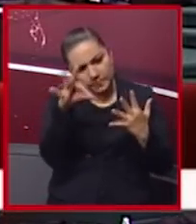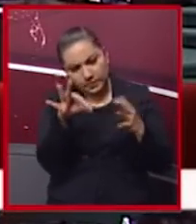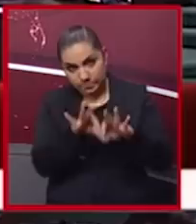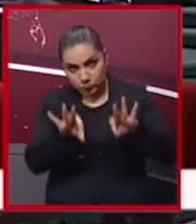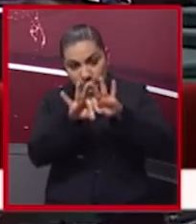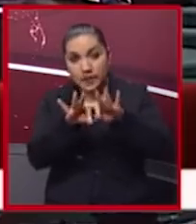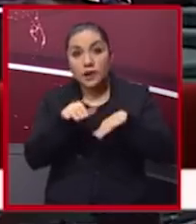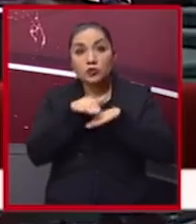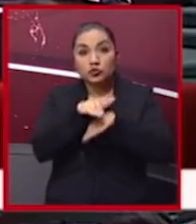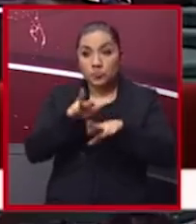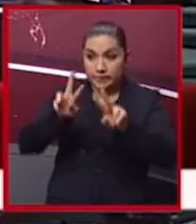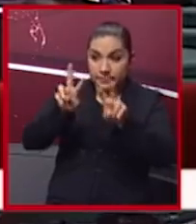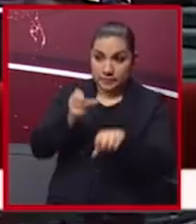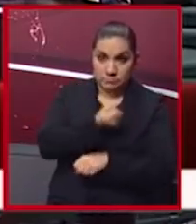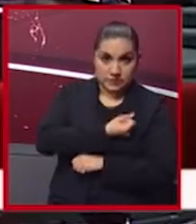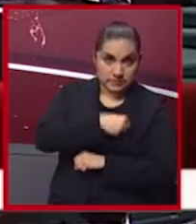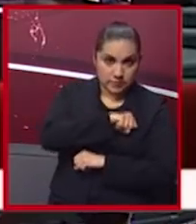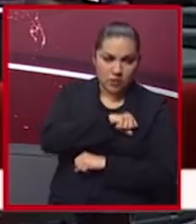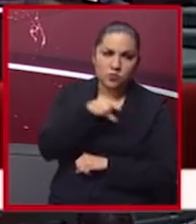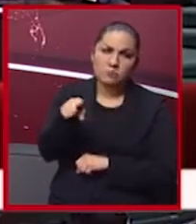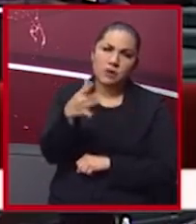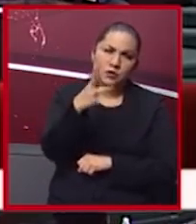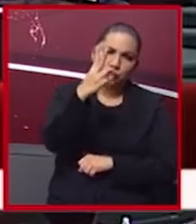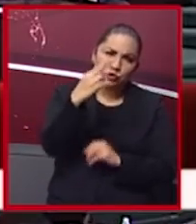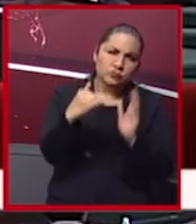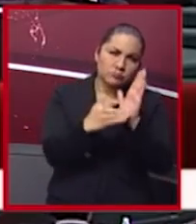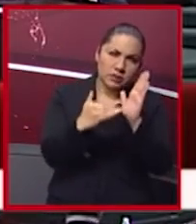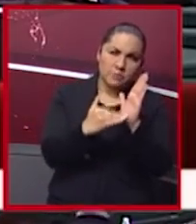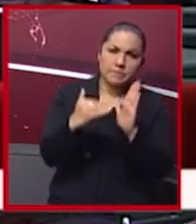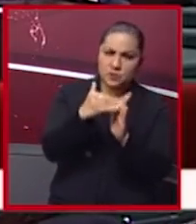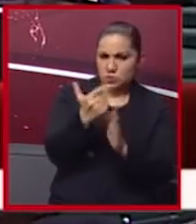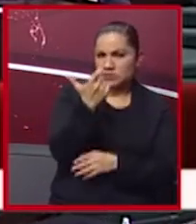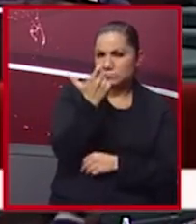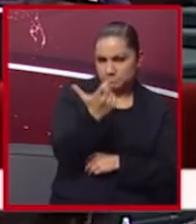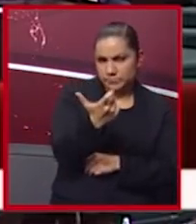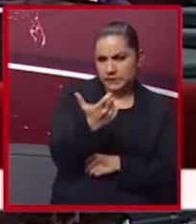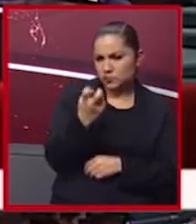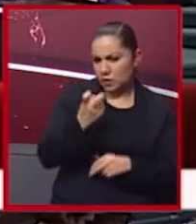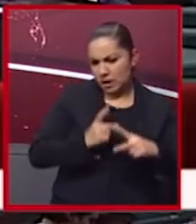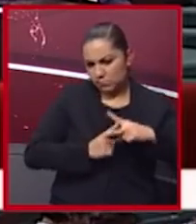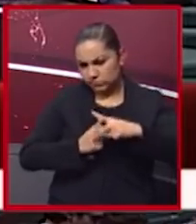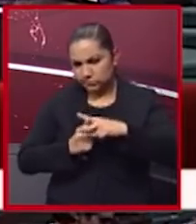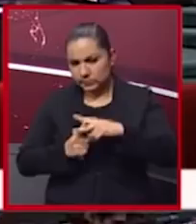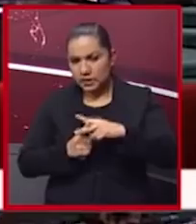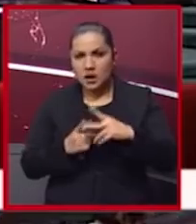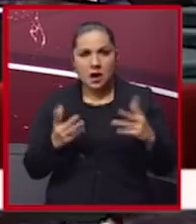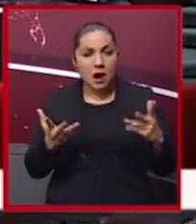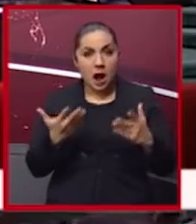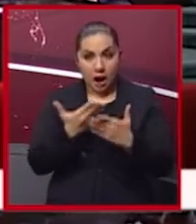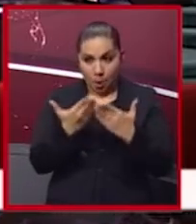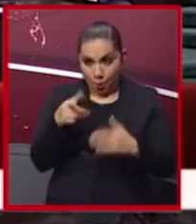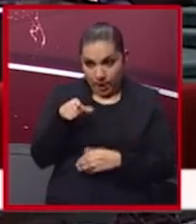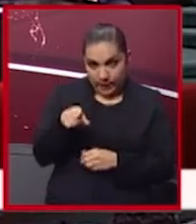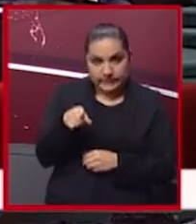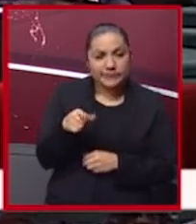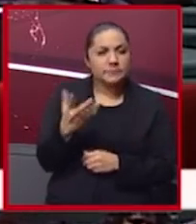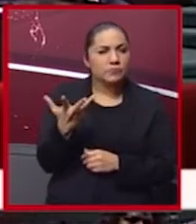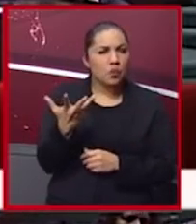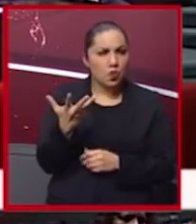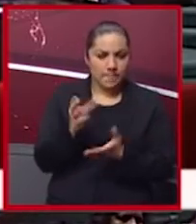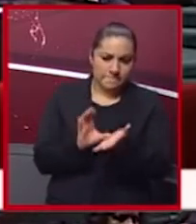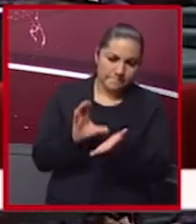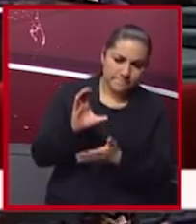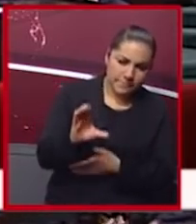se propone una inversión de 2,000 millones de pesos, lo que representa un incremento en el caso de la